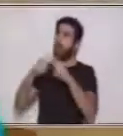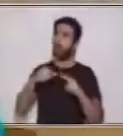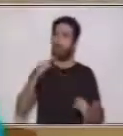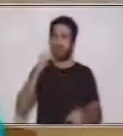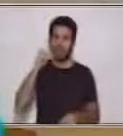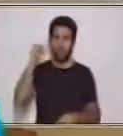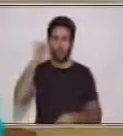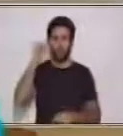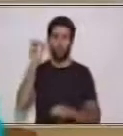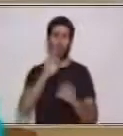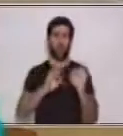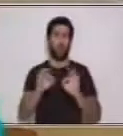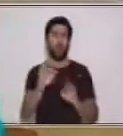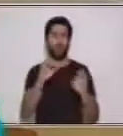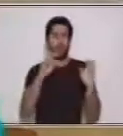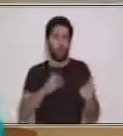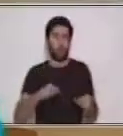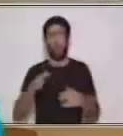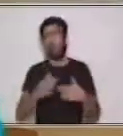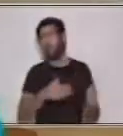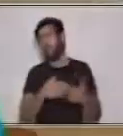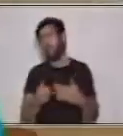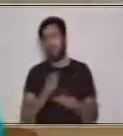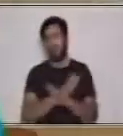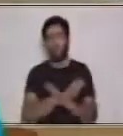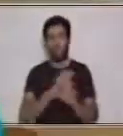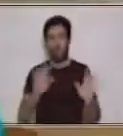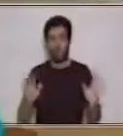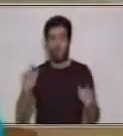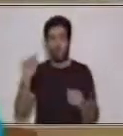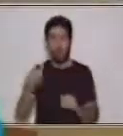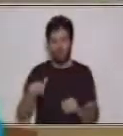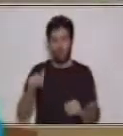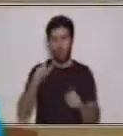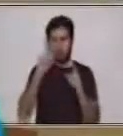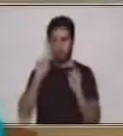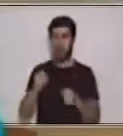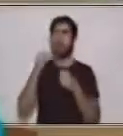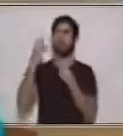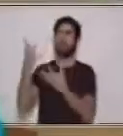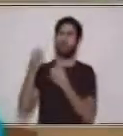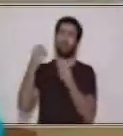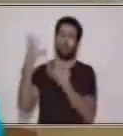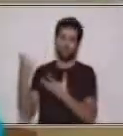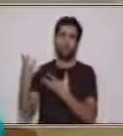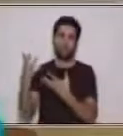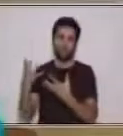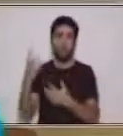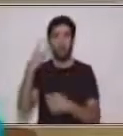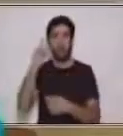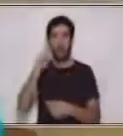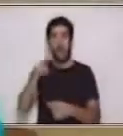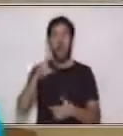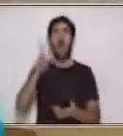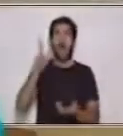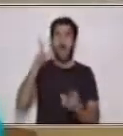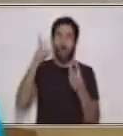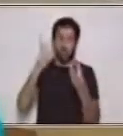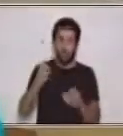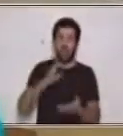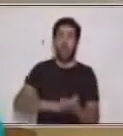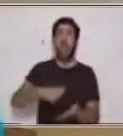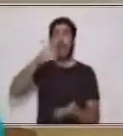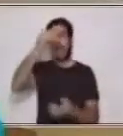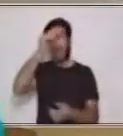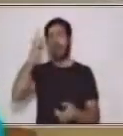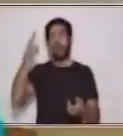o con cualquier persona que pueda estar ahí a tu lado para poder hacer una retroalimentación de lo